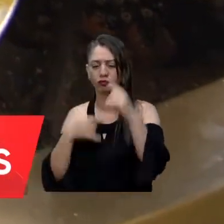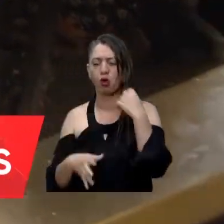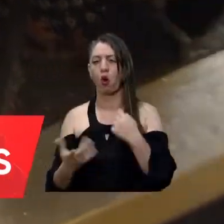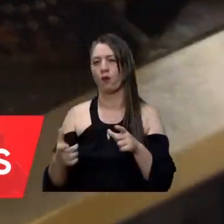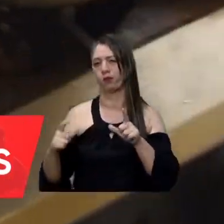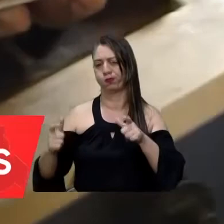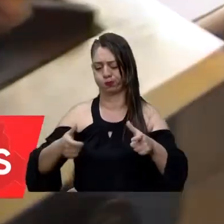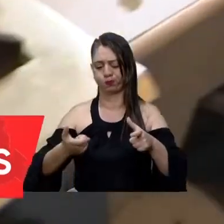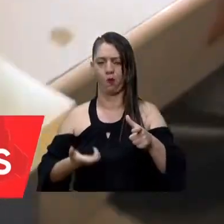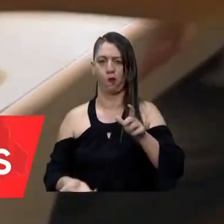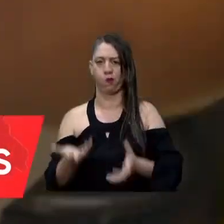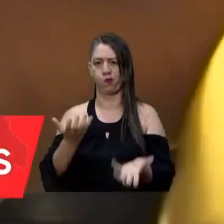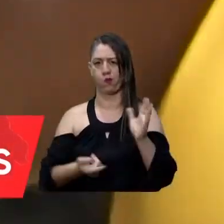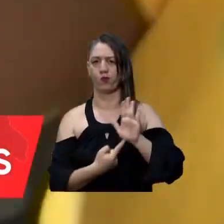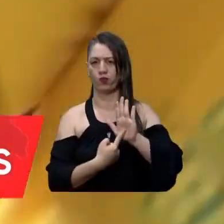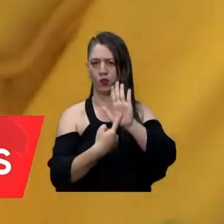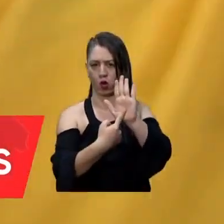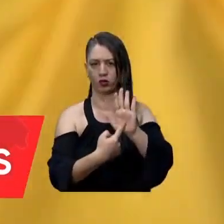plato.